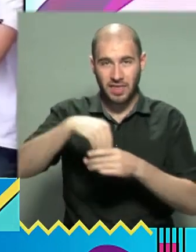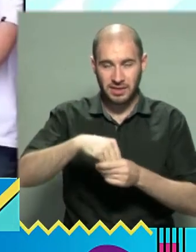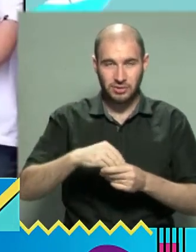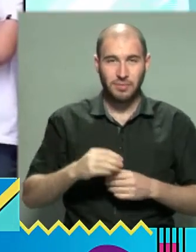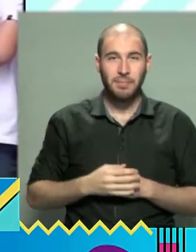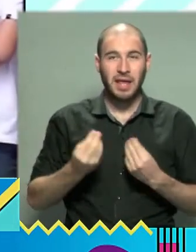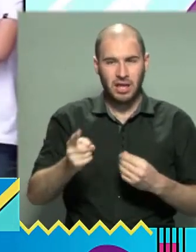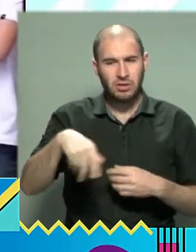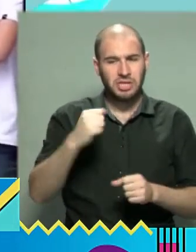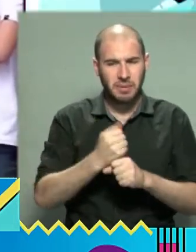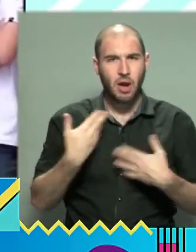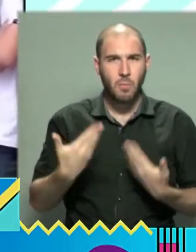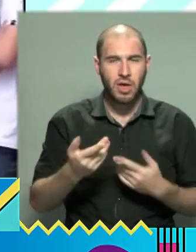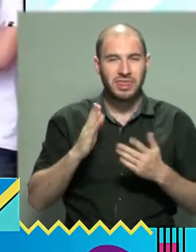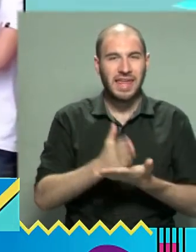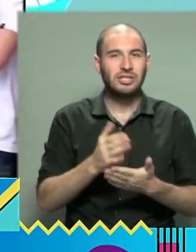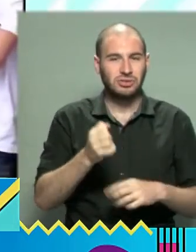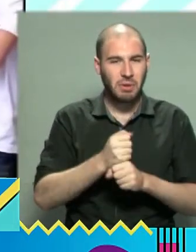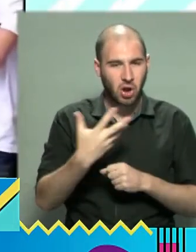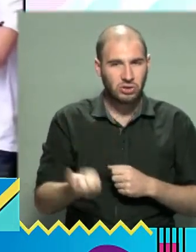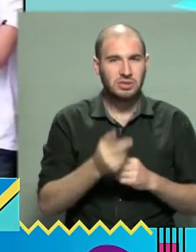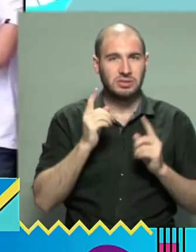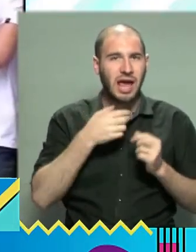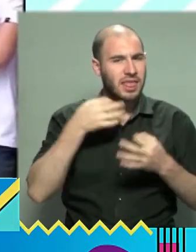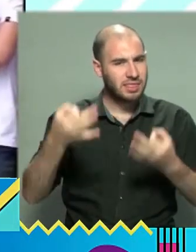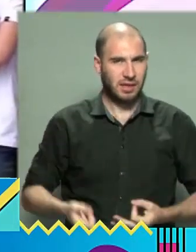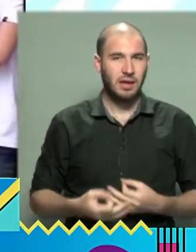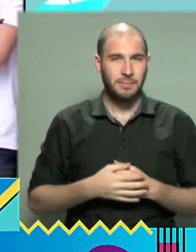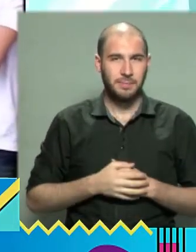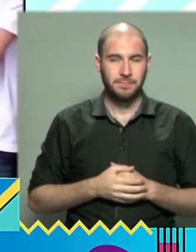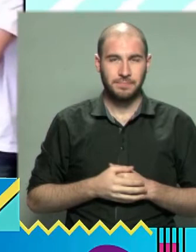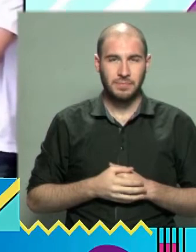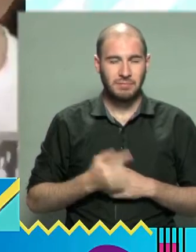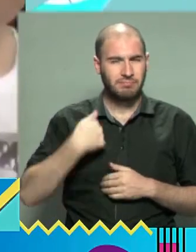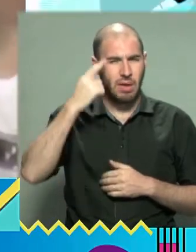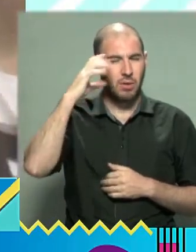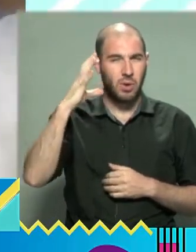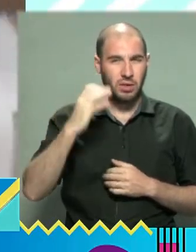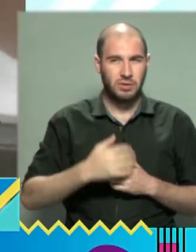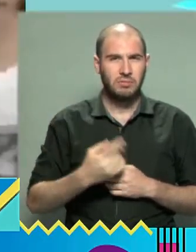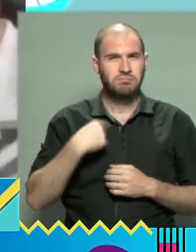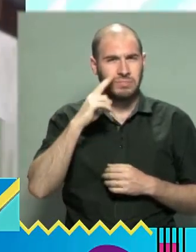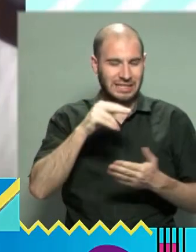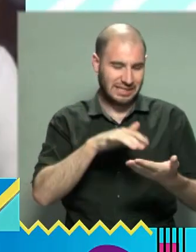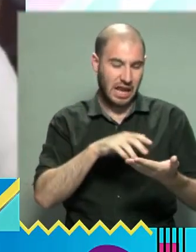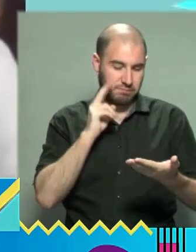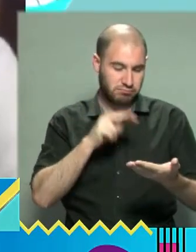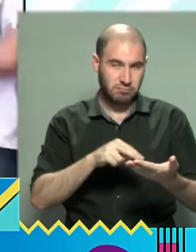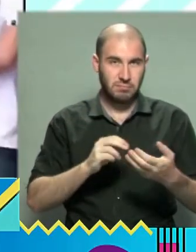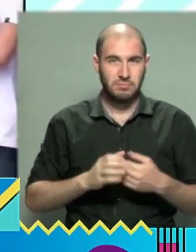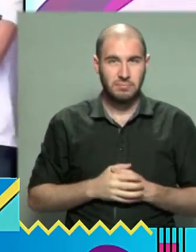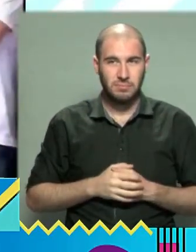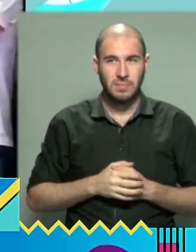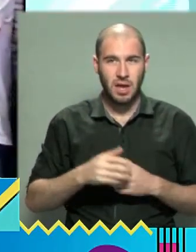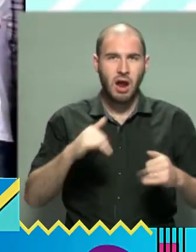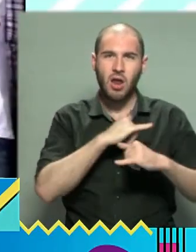pudiesen, trabajar y tener sus derechos laborales garantizados. Y yo me acuerdo que estaba viendo en el celular,